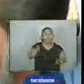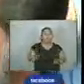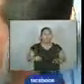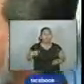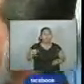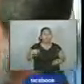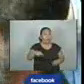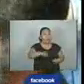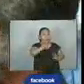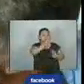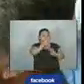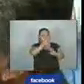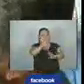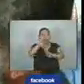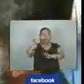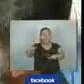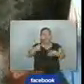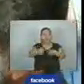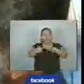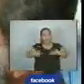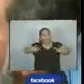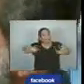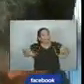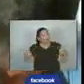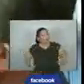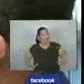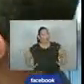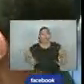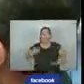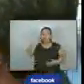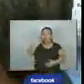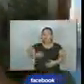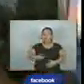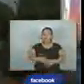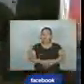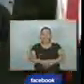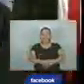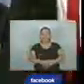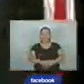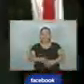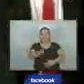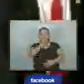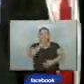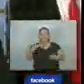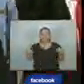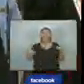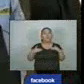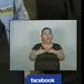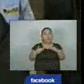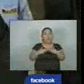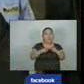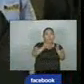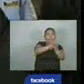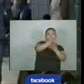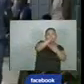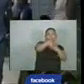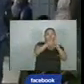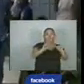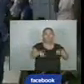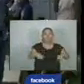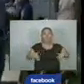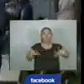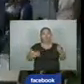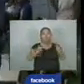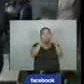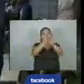siempre respetando el Estado de Derecho y los derechos, dignidad y derechos humanos. De igual manera, dentro del plan también se consiente la aplicación de reformas